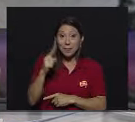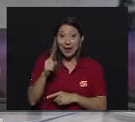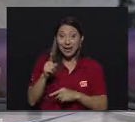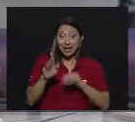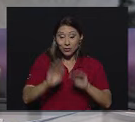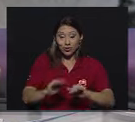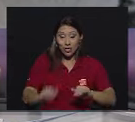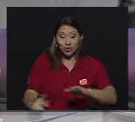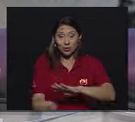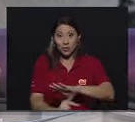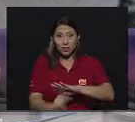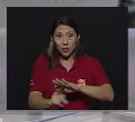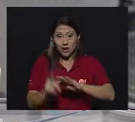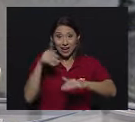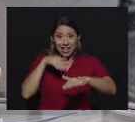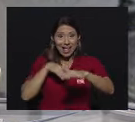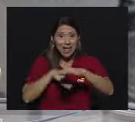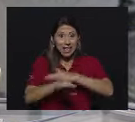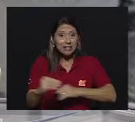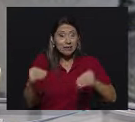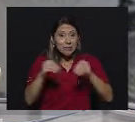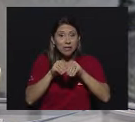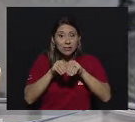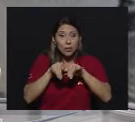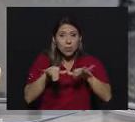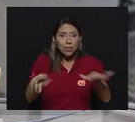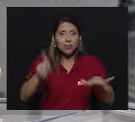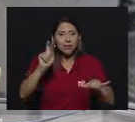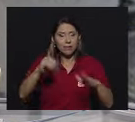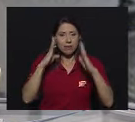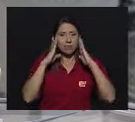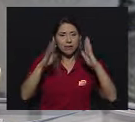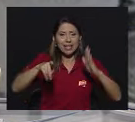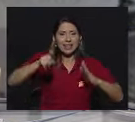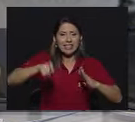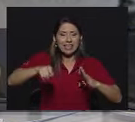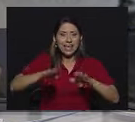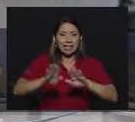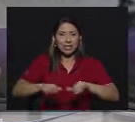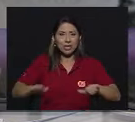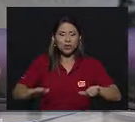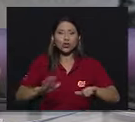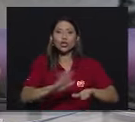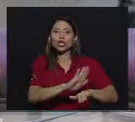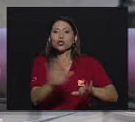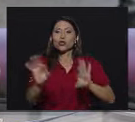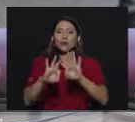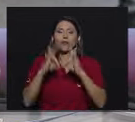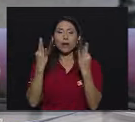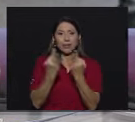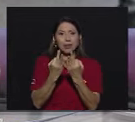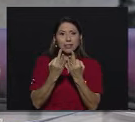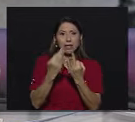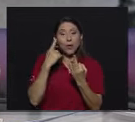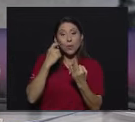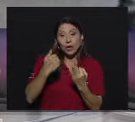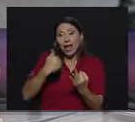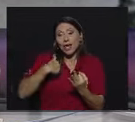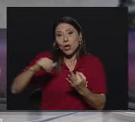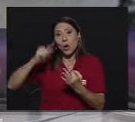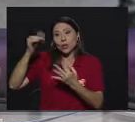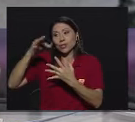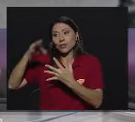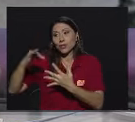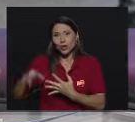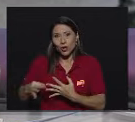Interactivo 2 del preescolar, se deben contemplar todas las necesidades de niños y niñas y sus familias, pues existen opciones más integrales que